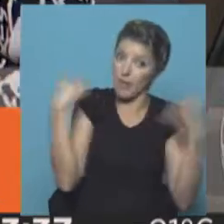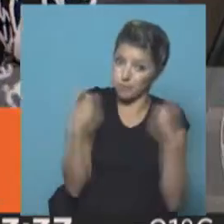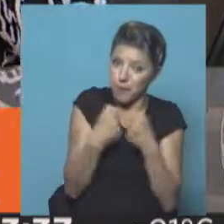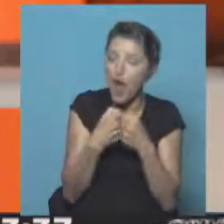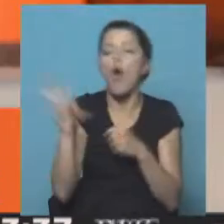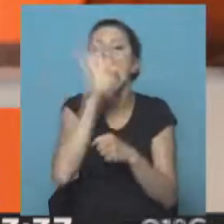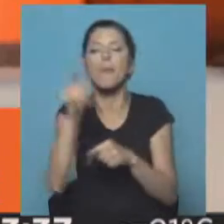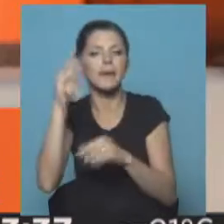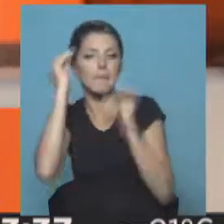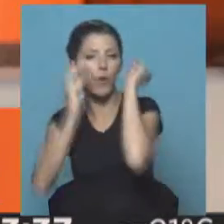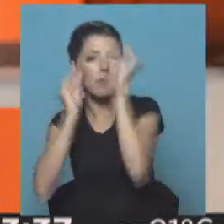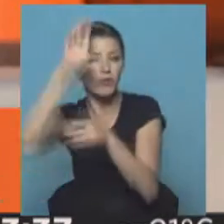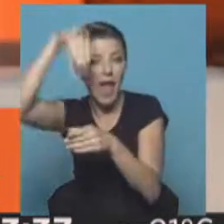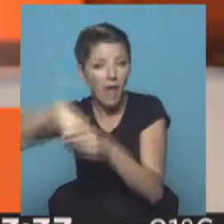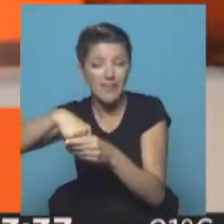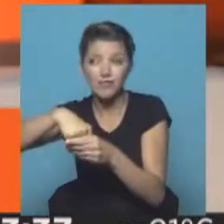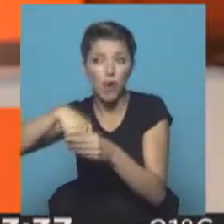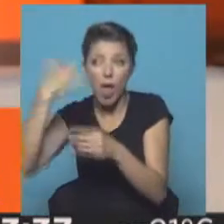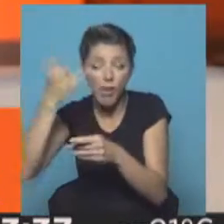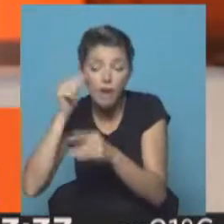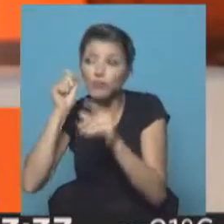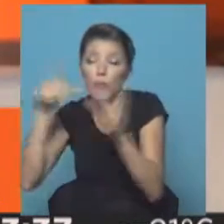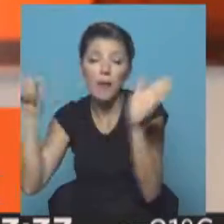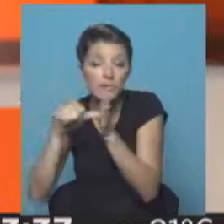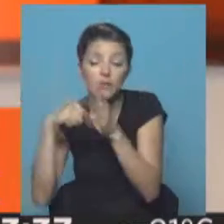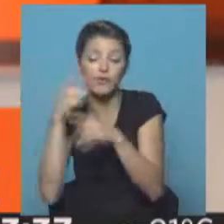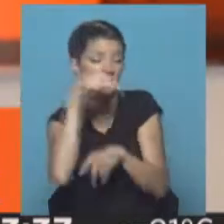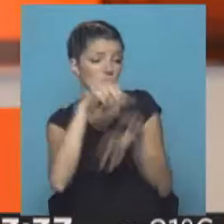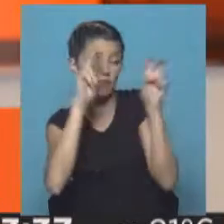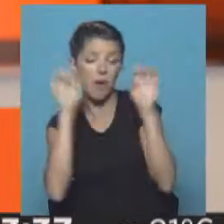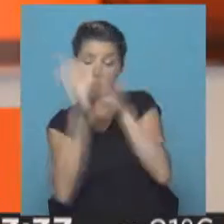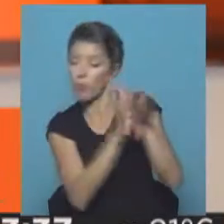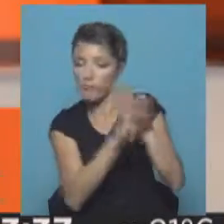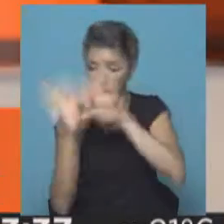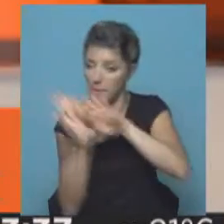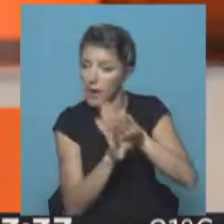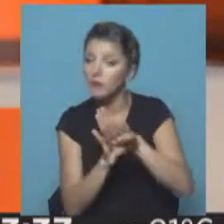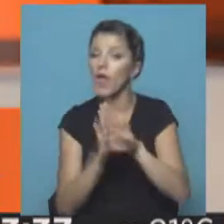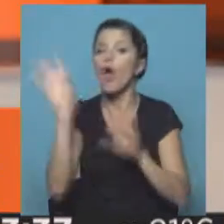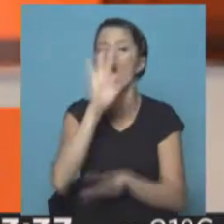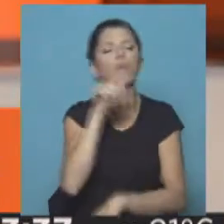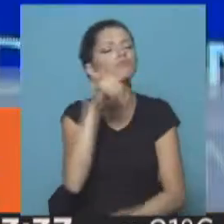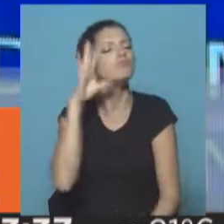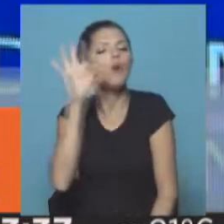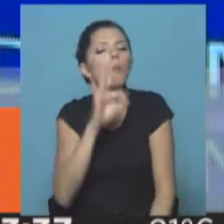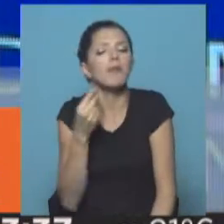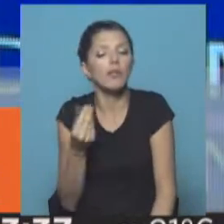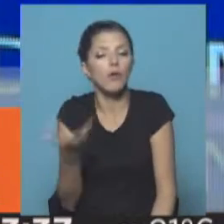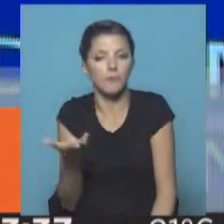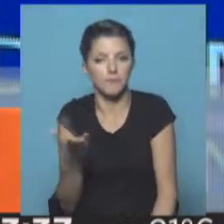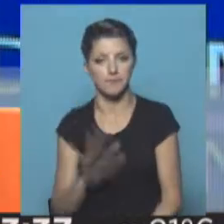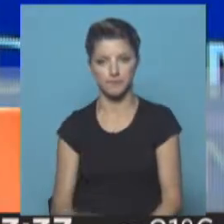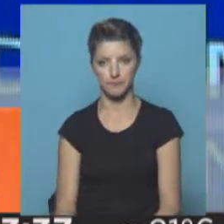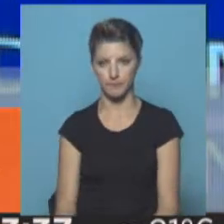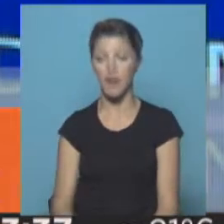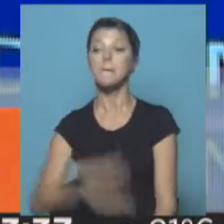nivel de preocupación interna feroz que hace que todo esto quede como secundario? ¿Vos qué pensás? En principio, Venezuela no lo